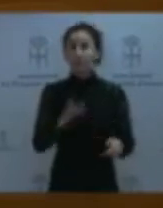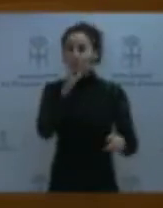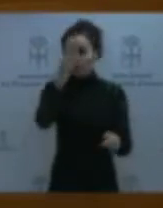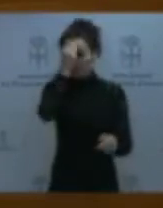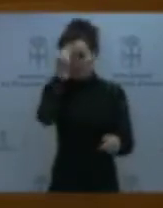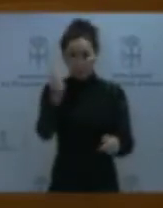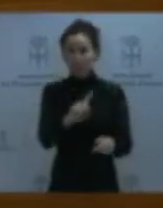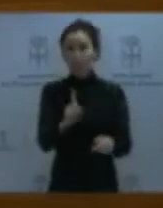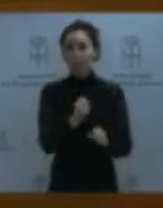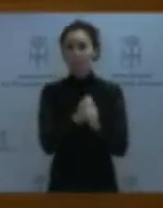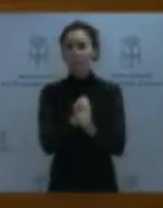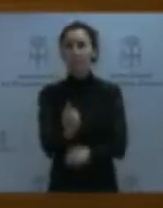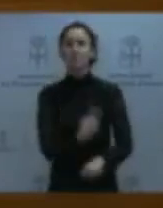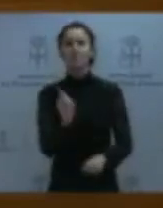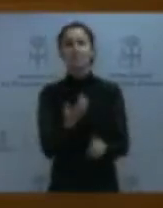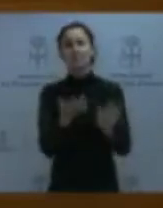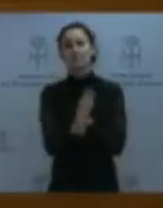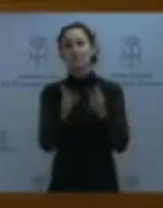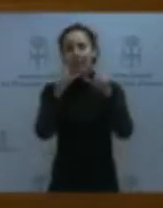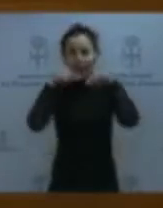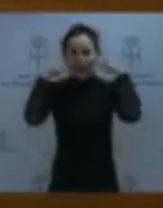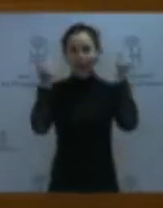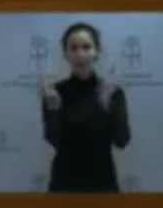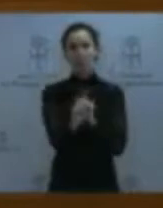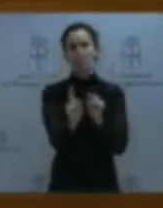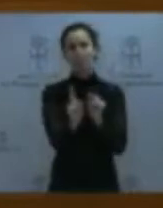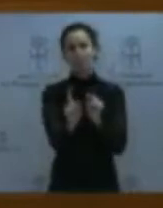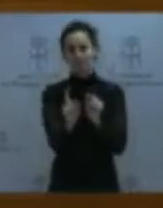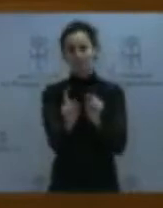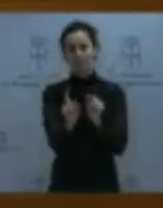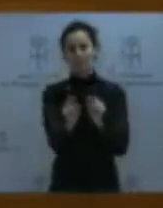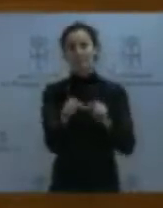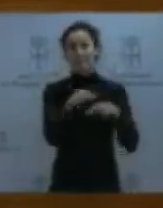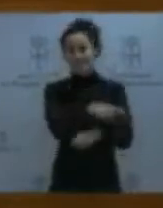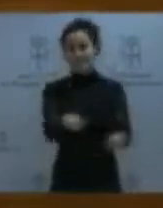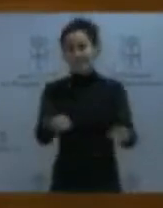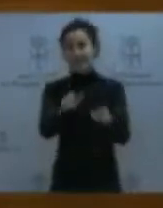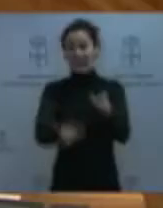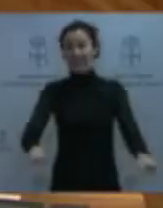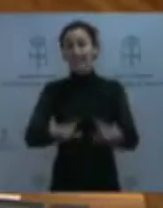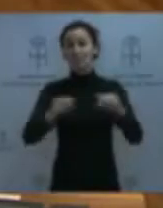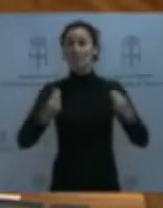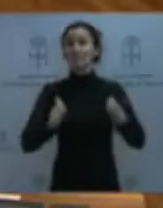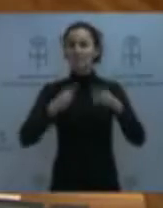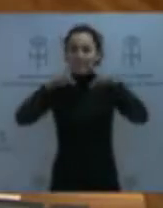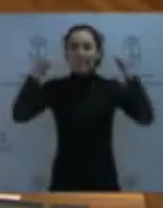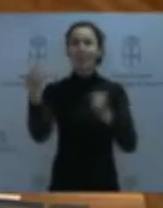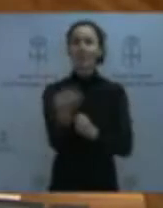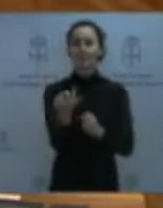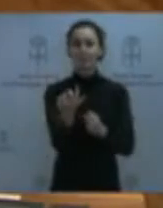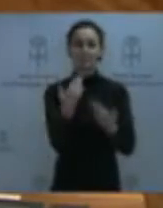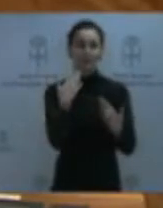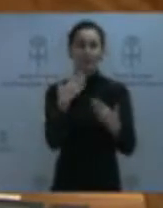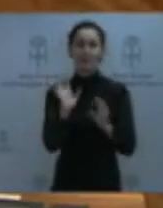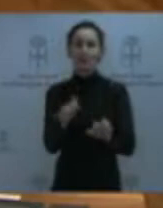trabajo no es sonreír, sino que lo hagan los asturianos. Muchas gracias. Gracias, señor León. Señor presidente, tiene